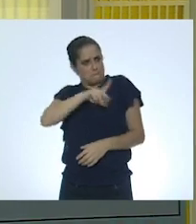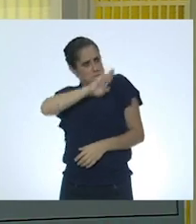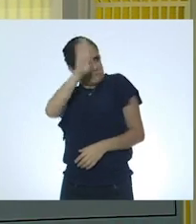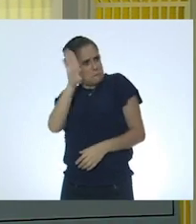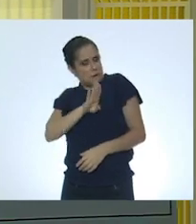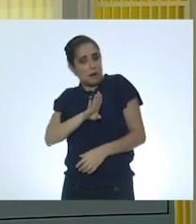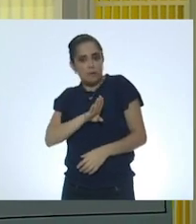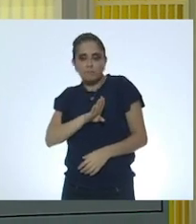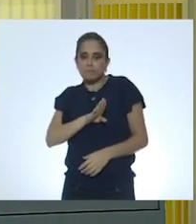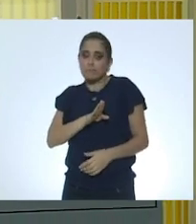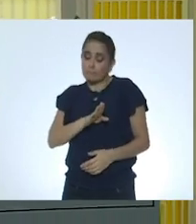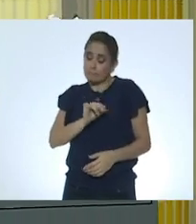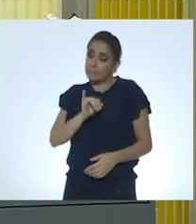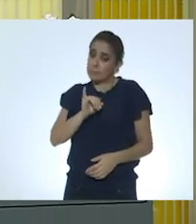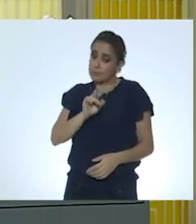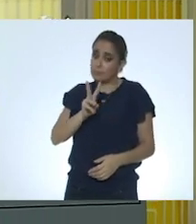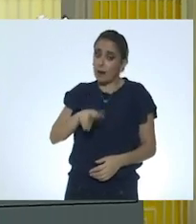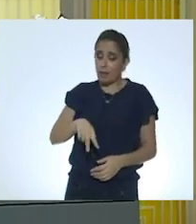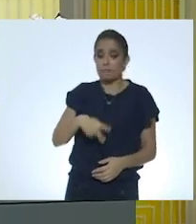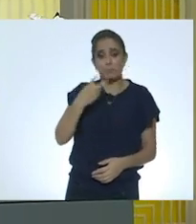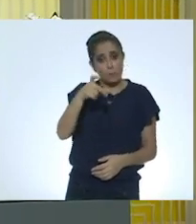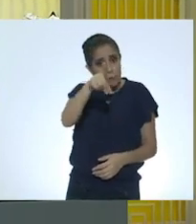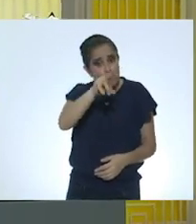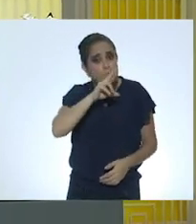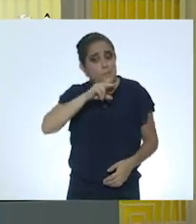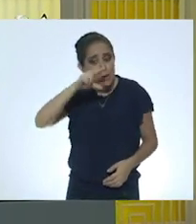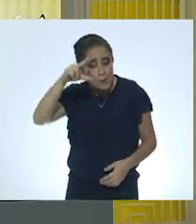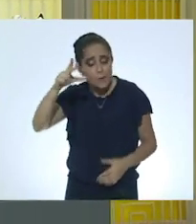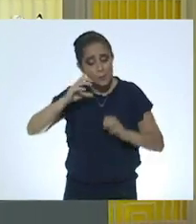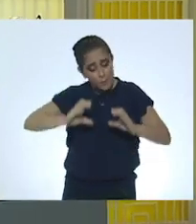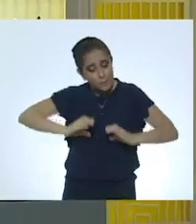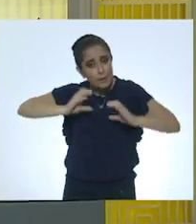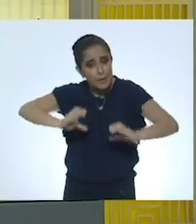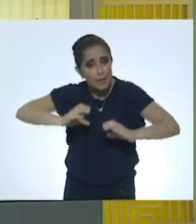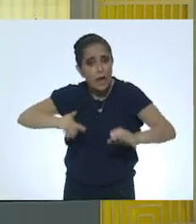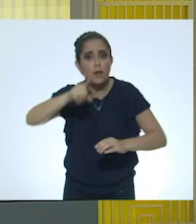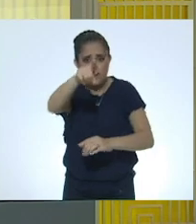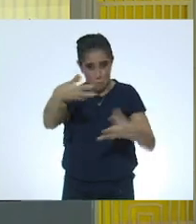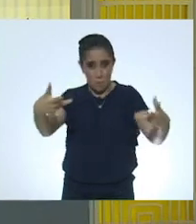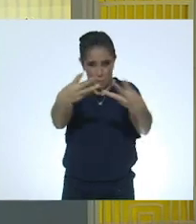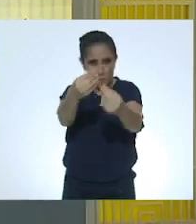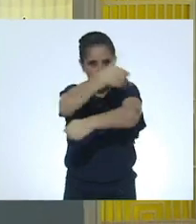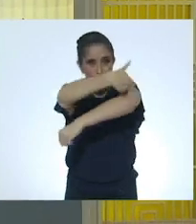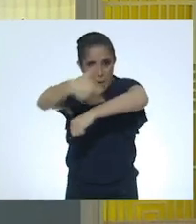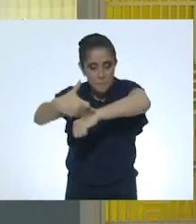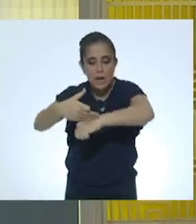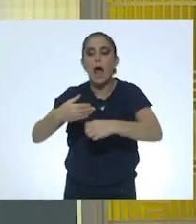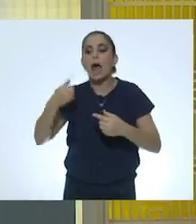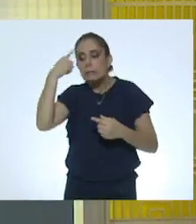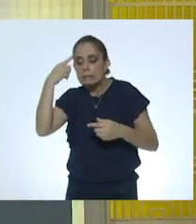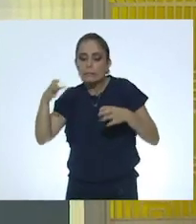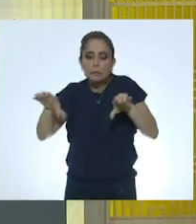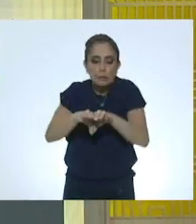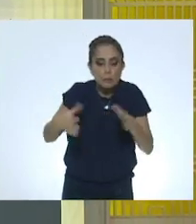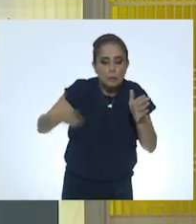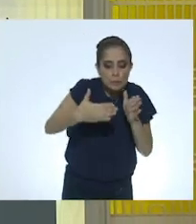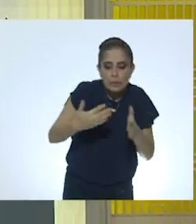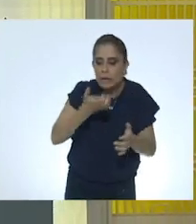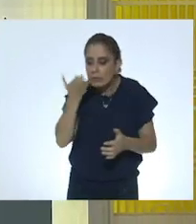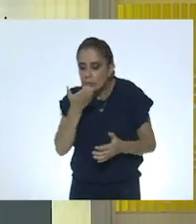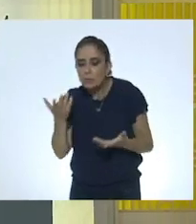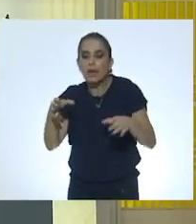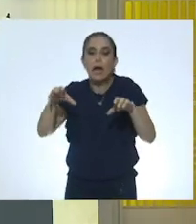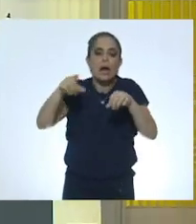de mejorar nuestros hábitos. Les propongo que hagan un plan en familia para alimentarse mejor y hacer más ejercicio.